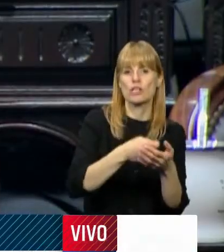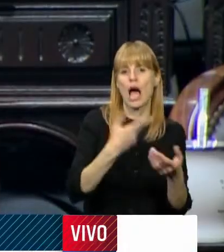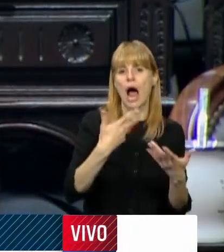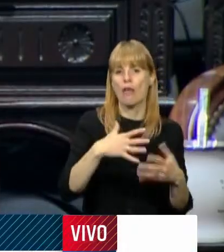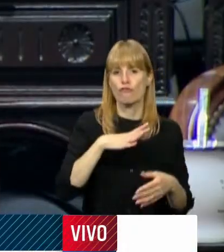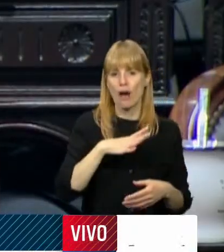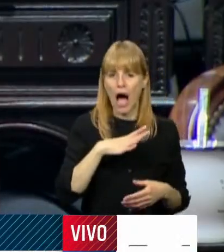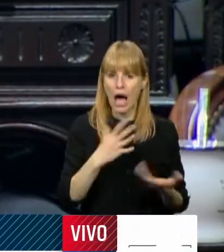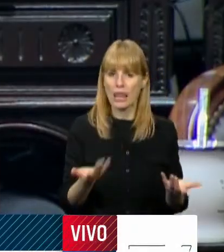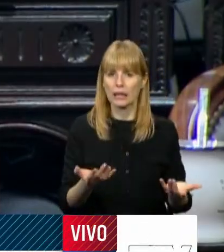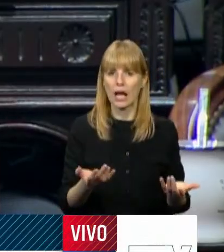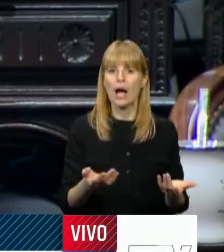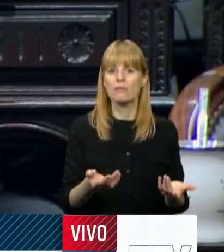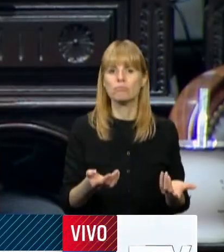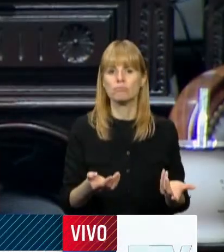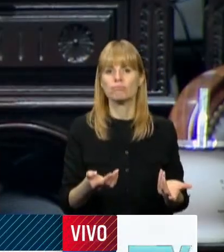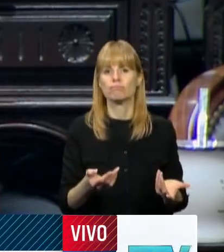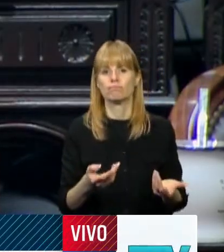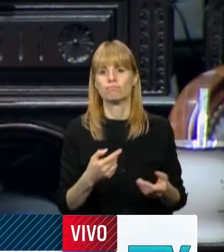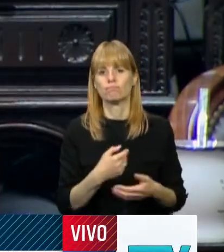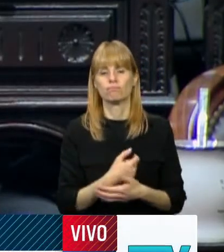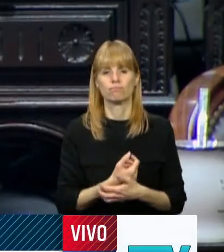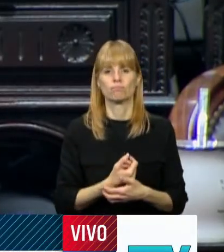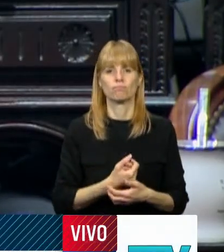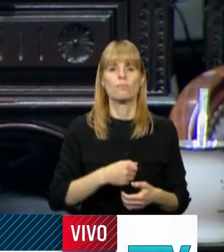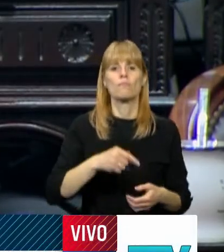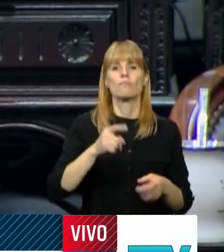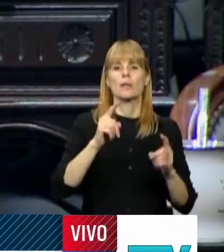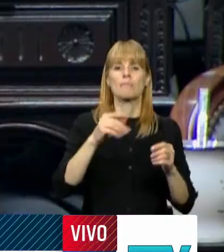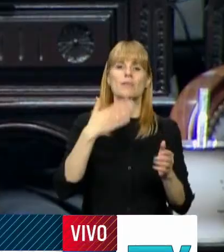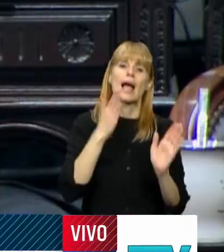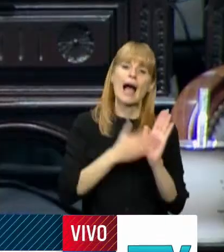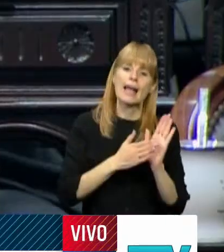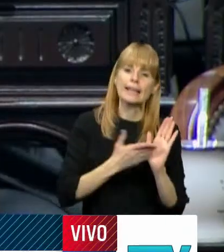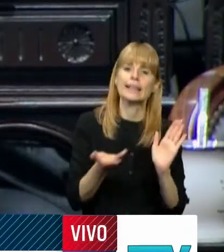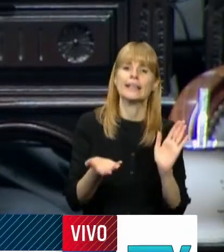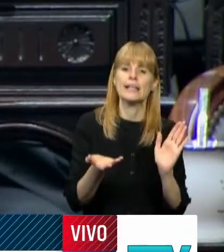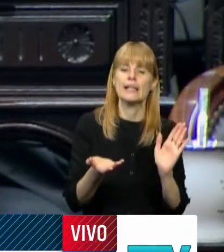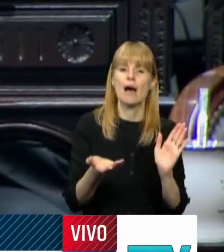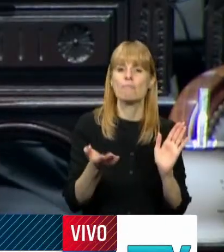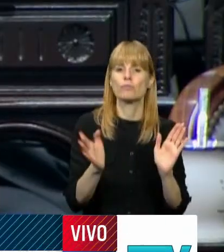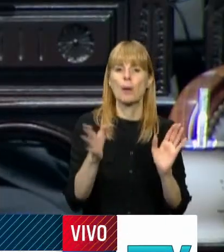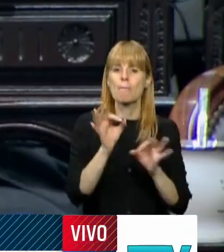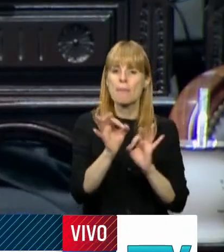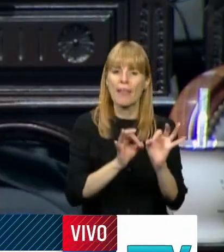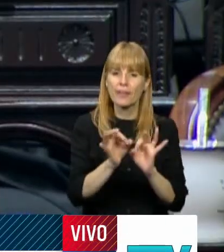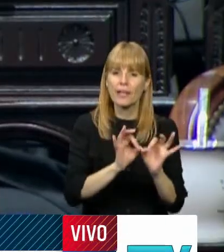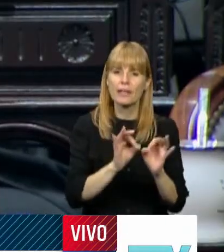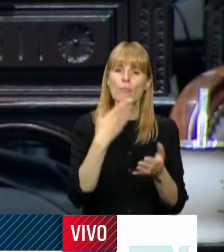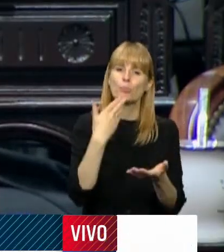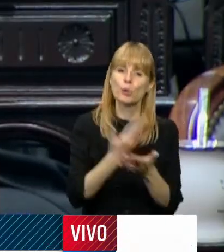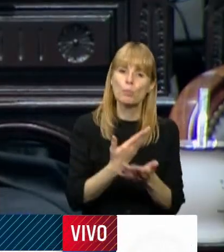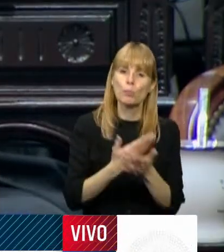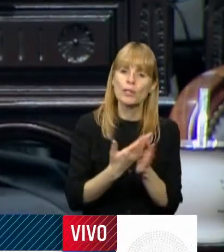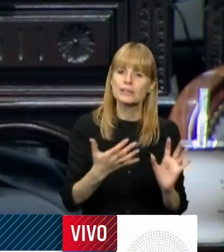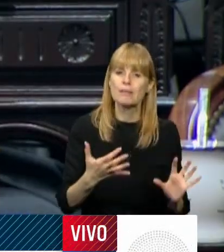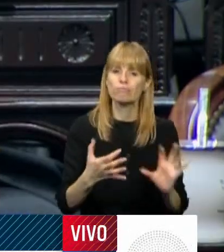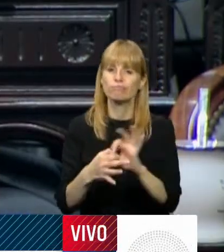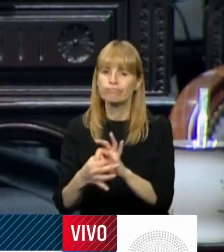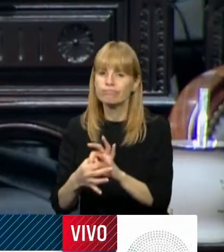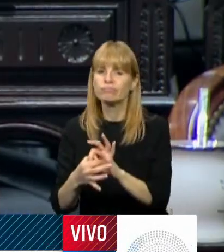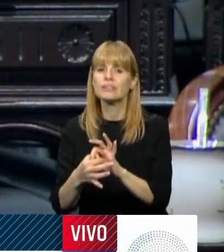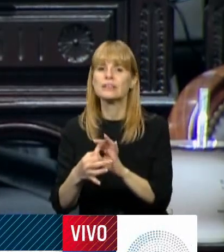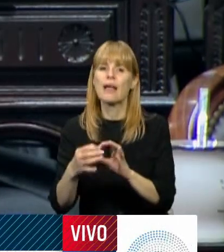están en la órbita de la nación, garantizar que toda medida propuesta incluya su correspondiente estimación